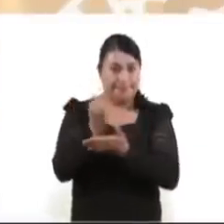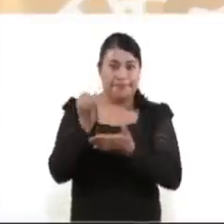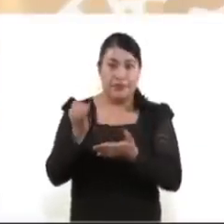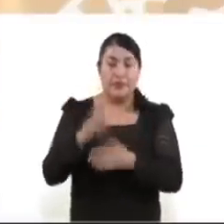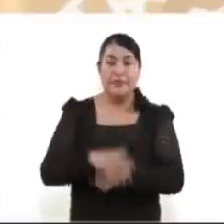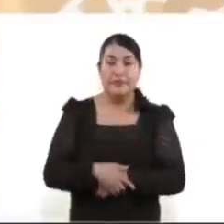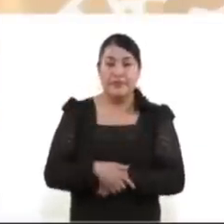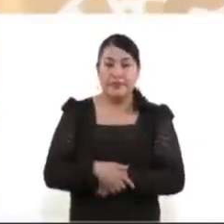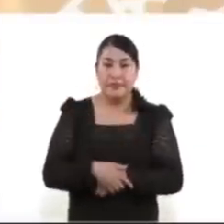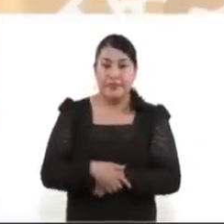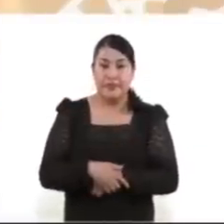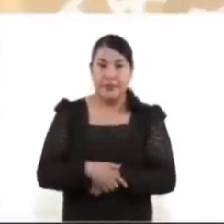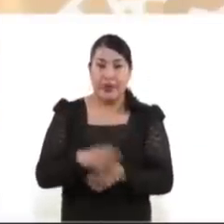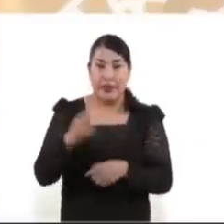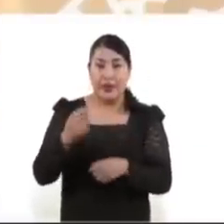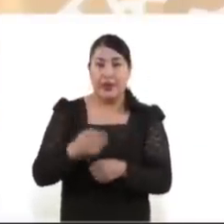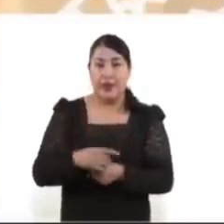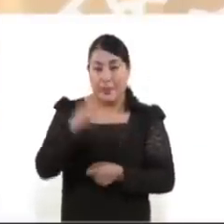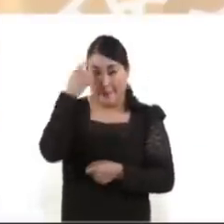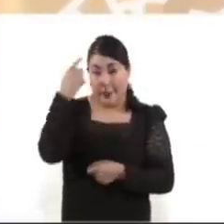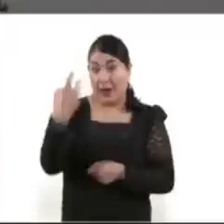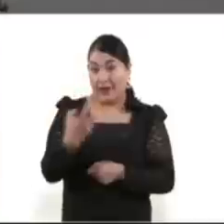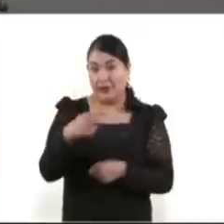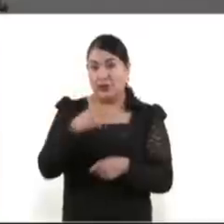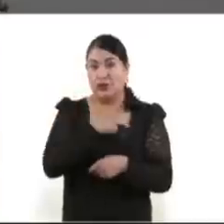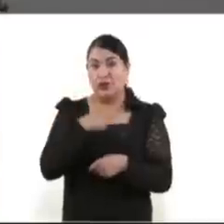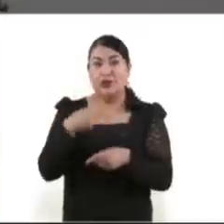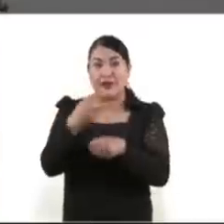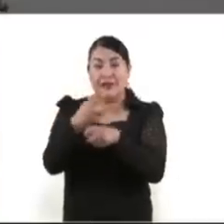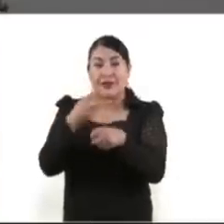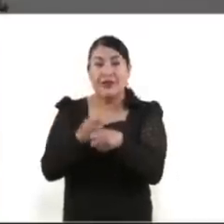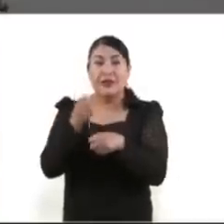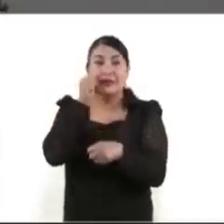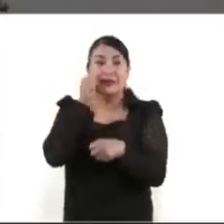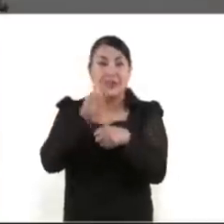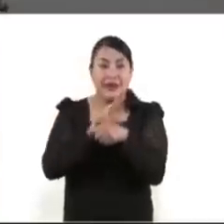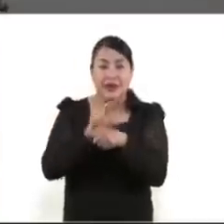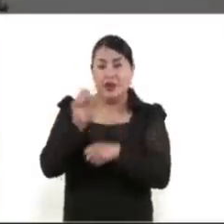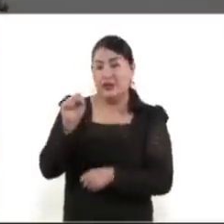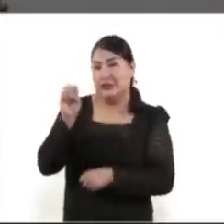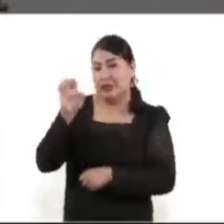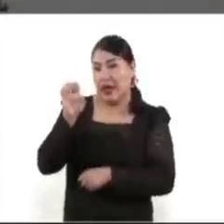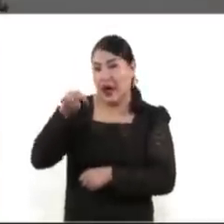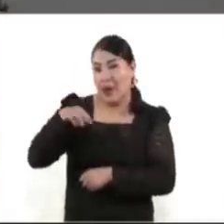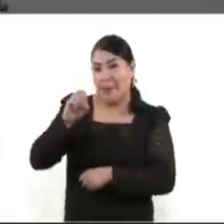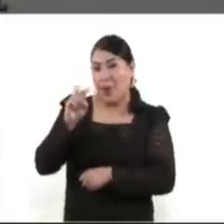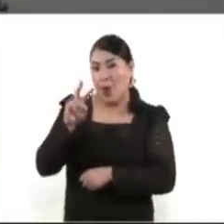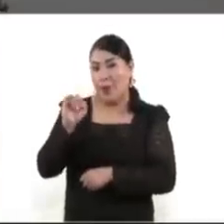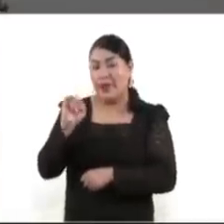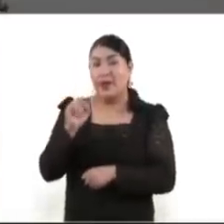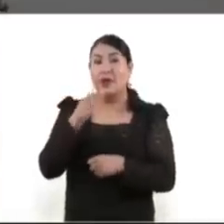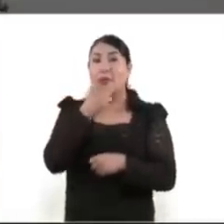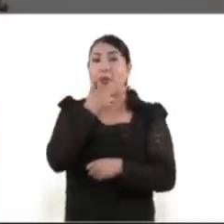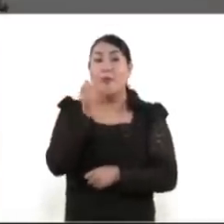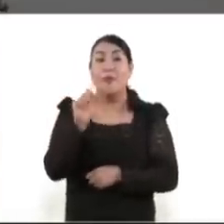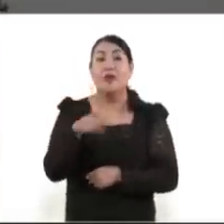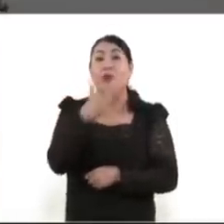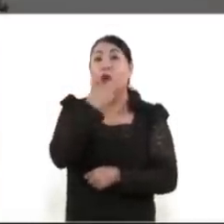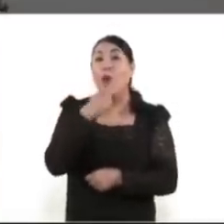ello invitamos a el secretario de movilidad andrés lajous y a martín lópez que es el